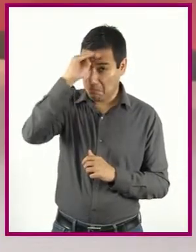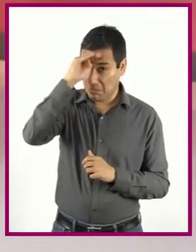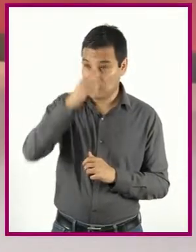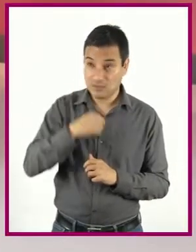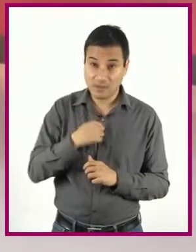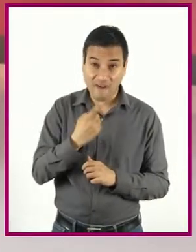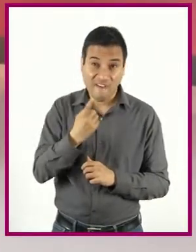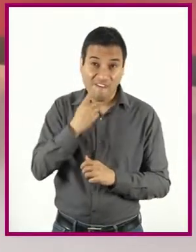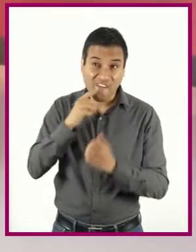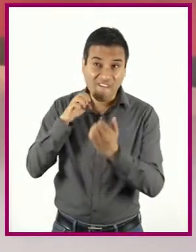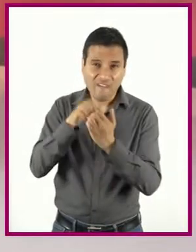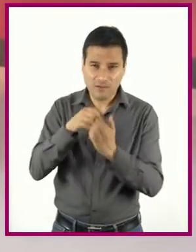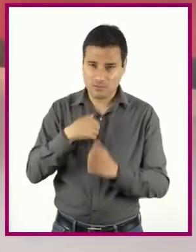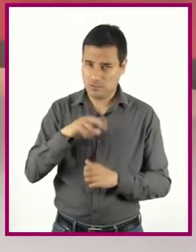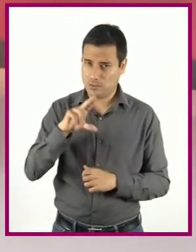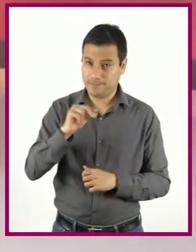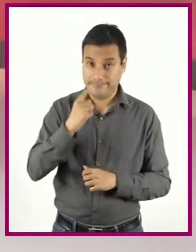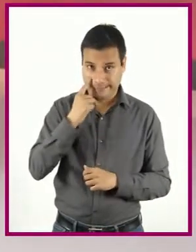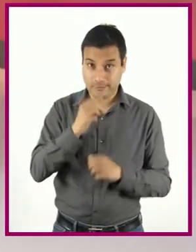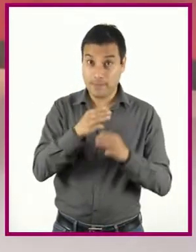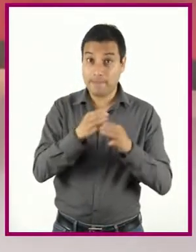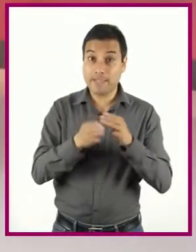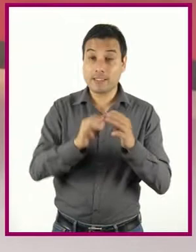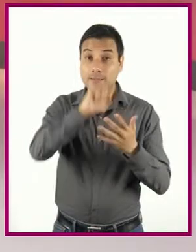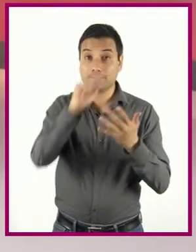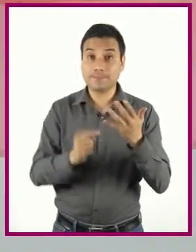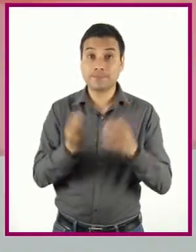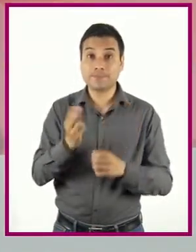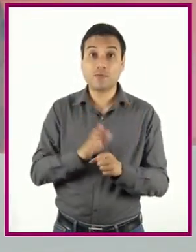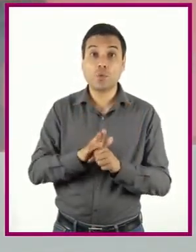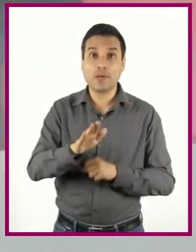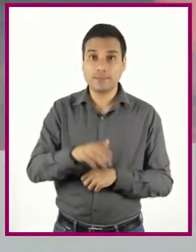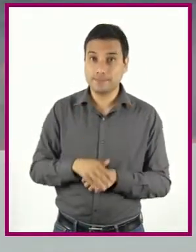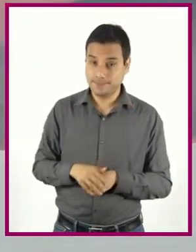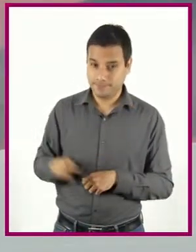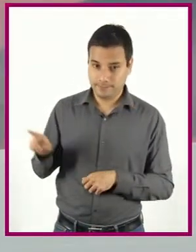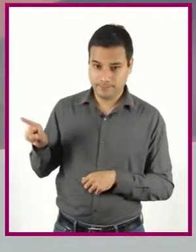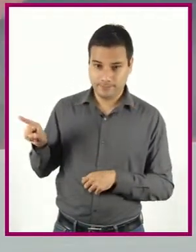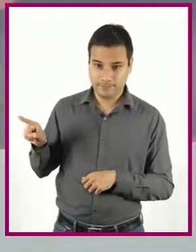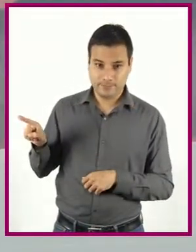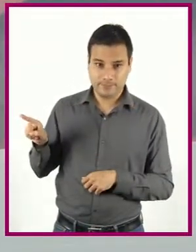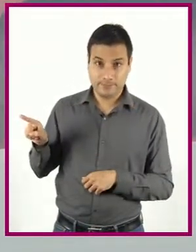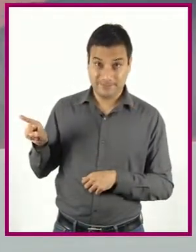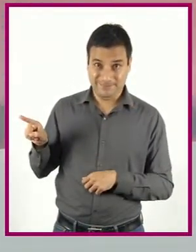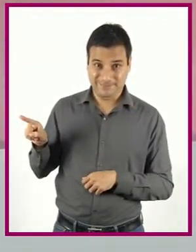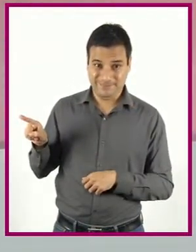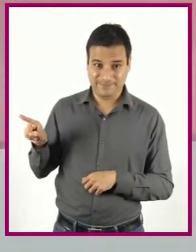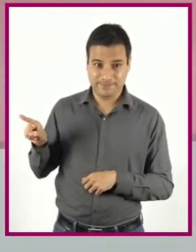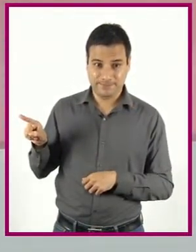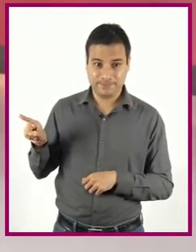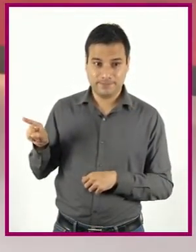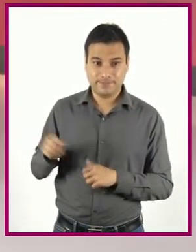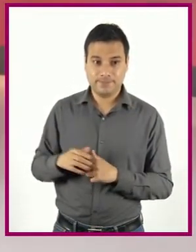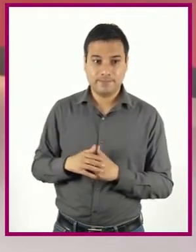necesitamos pintura de yodo, la pueden encontrar en la farmacia, un gotero,